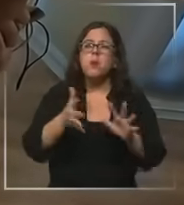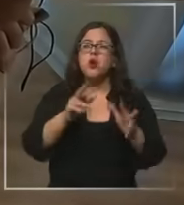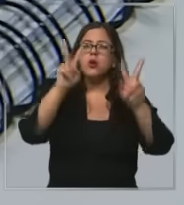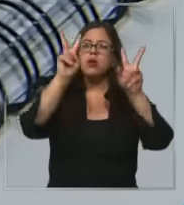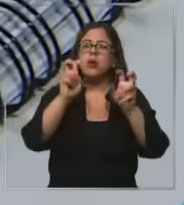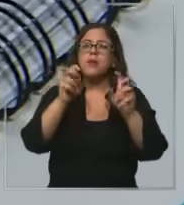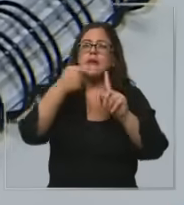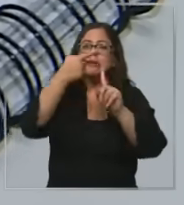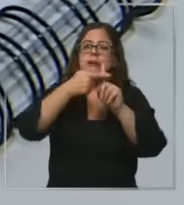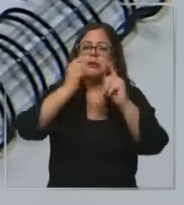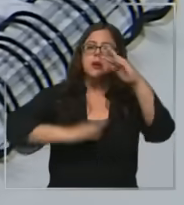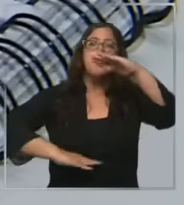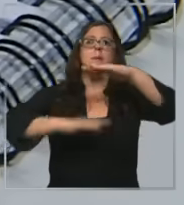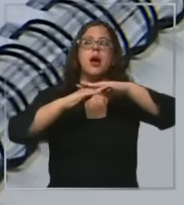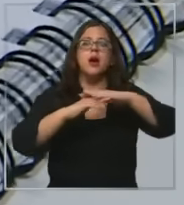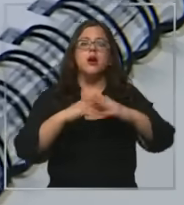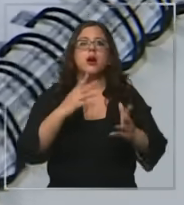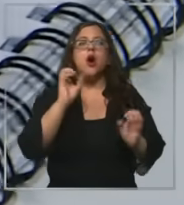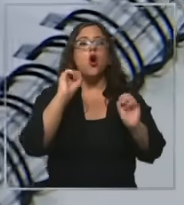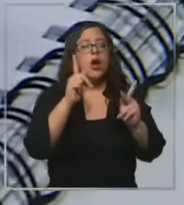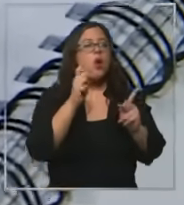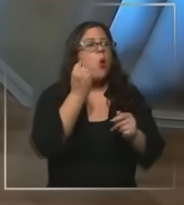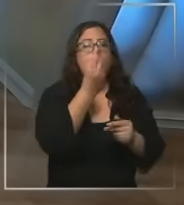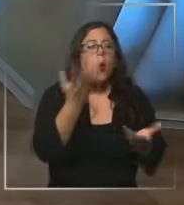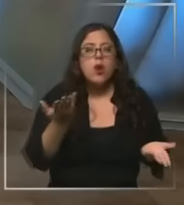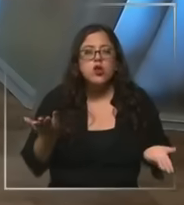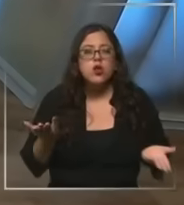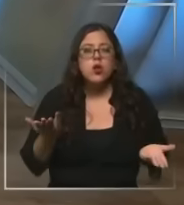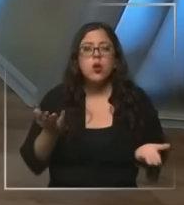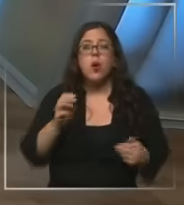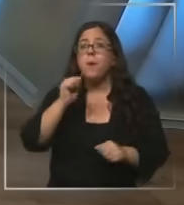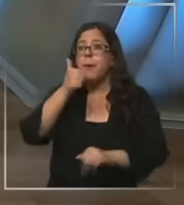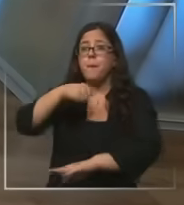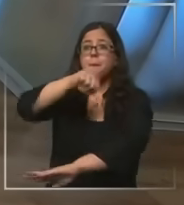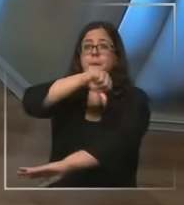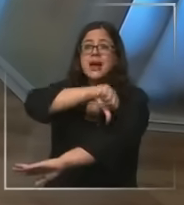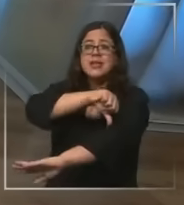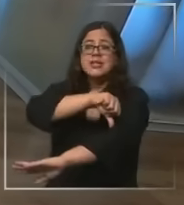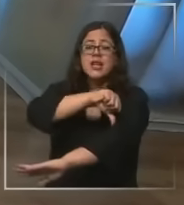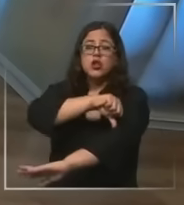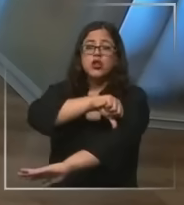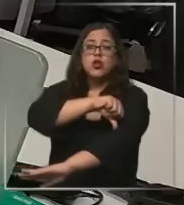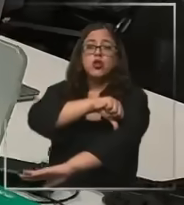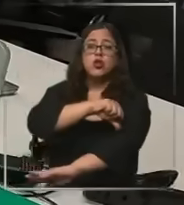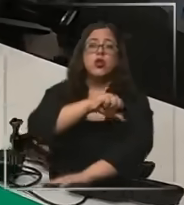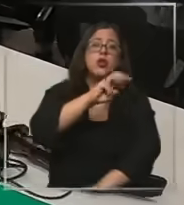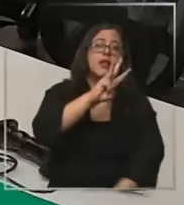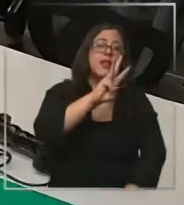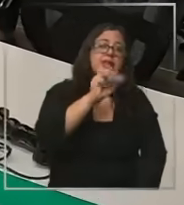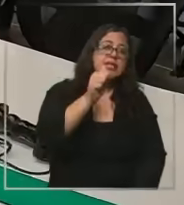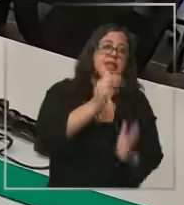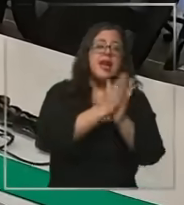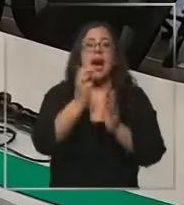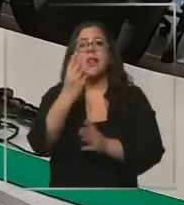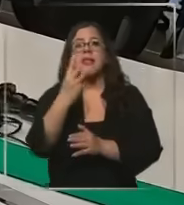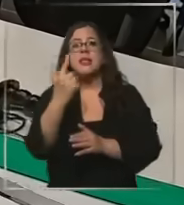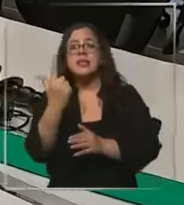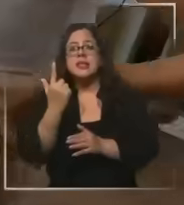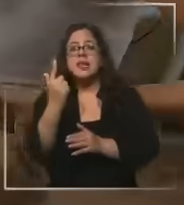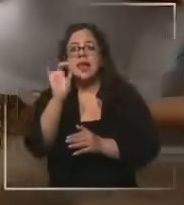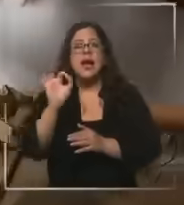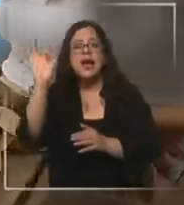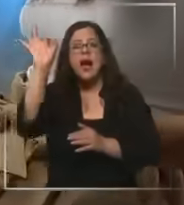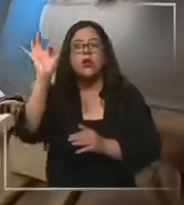de temperatura. Ya, juégatela, ¿cuánto? Mañana el récord de temperatura para el centro de la capital, entre 36 y 37. ¿Cuánto vamos a partir el